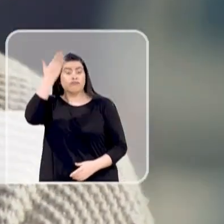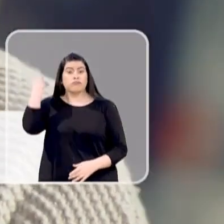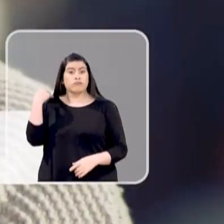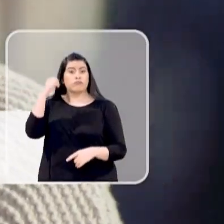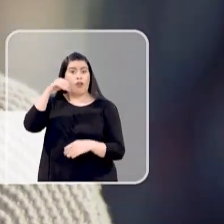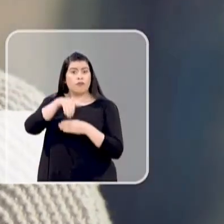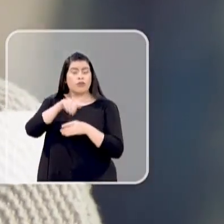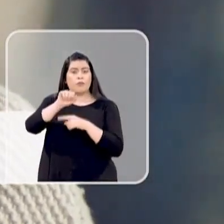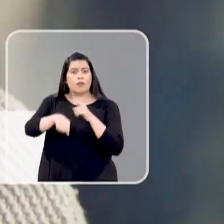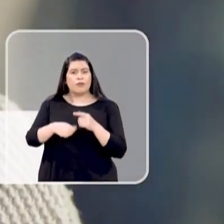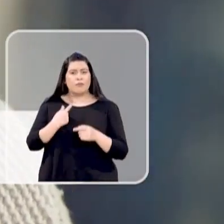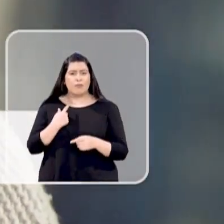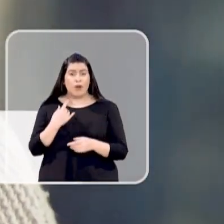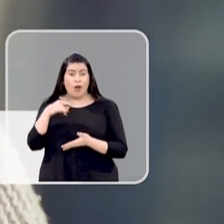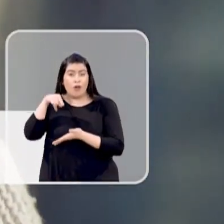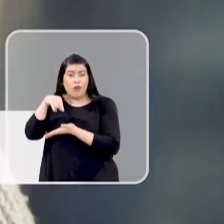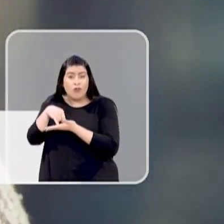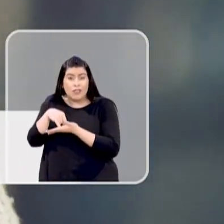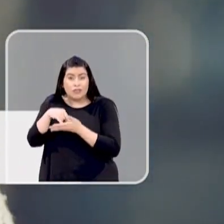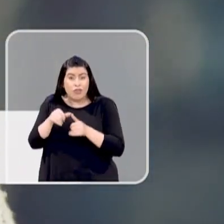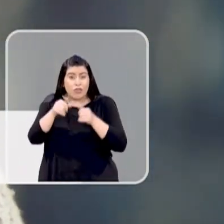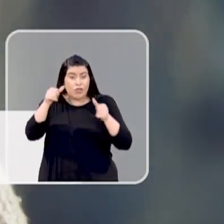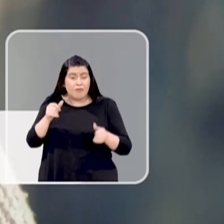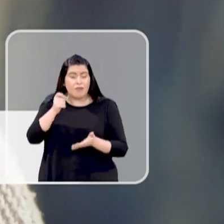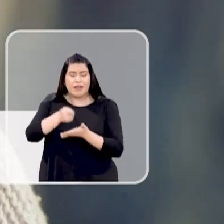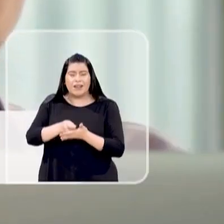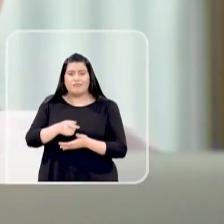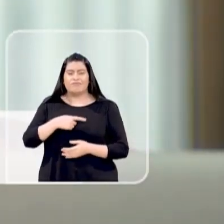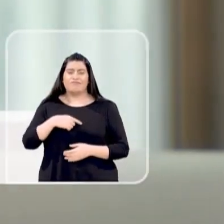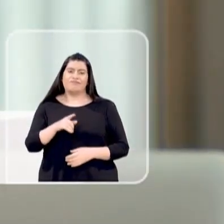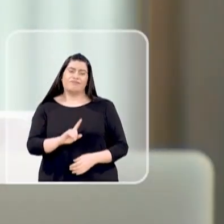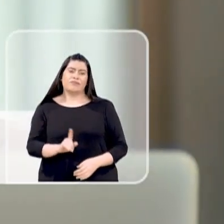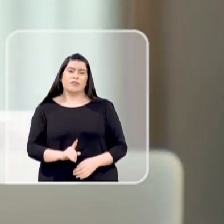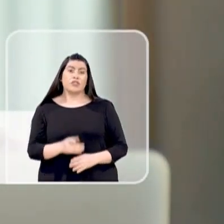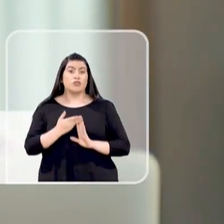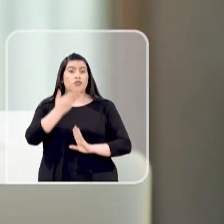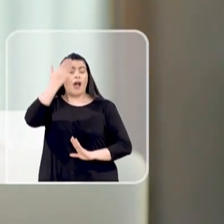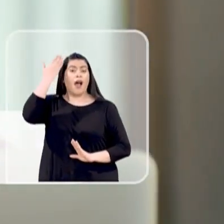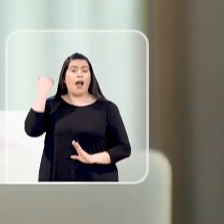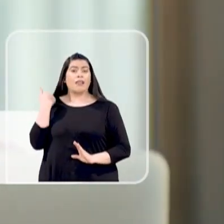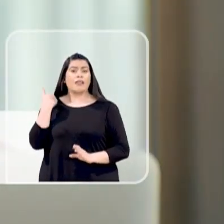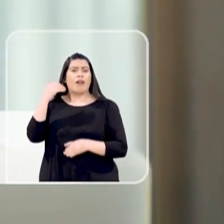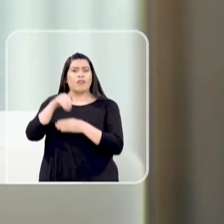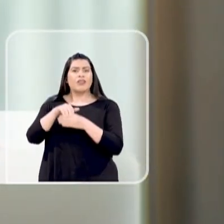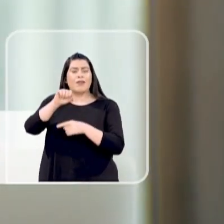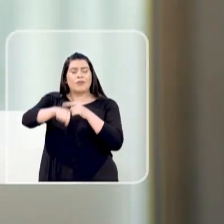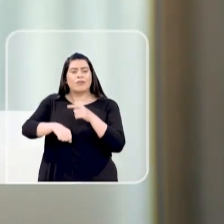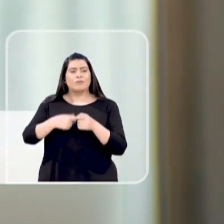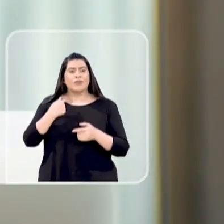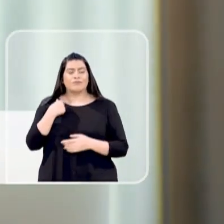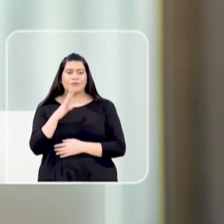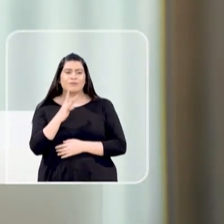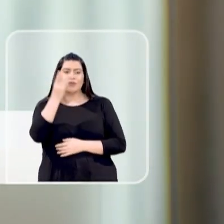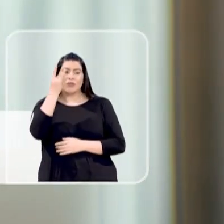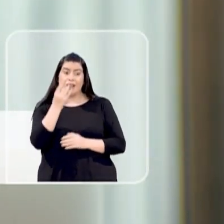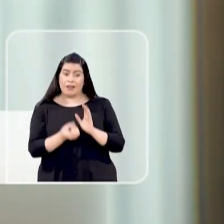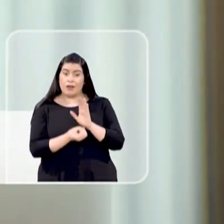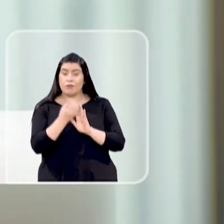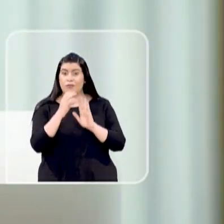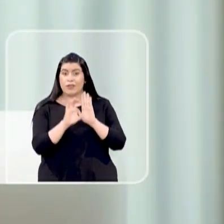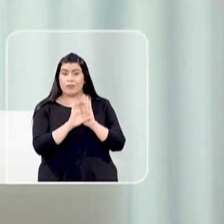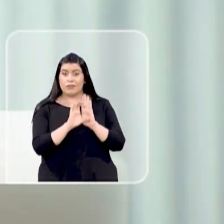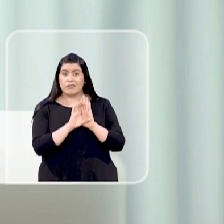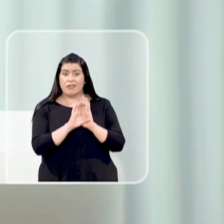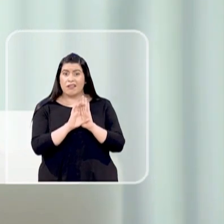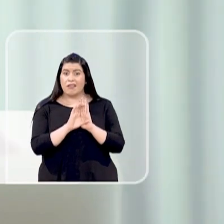votar apruebo, pero no quiero pagar un congreso más. Yo iba a votar apruebo, pero me di cuenta que la